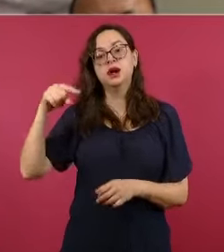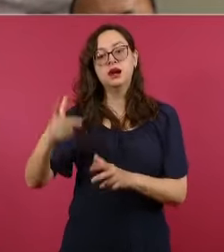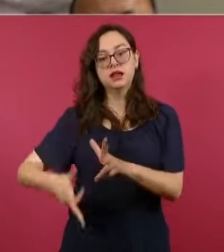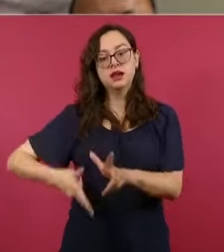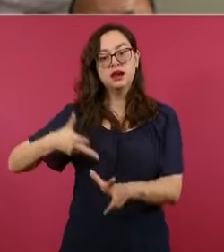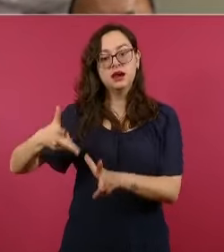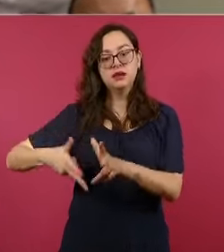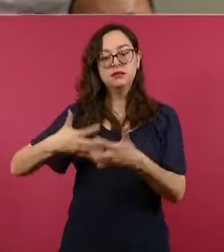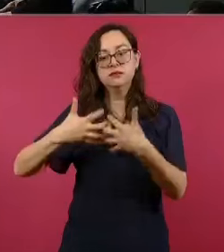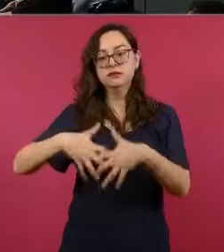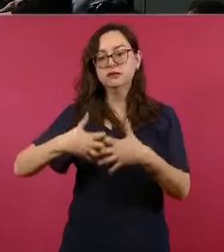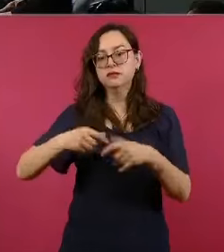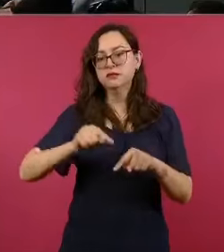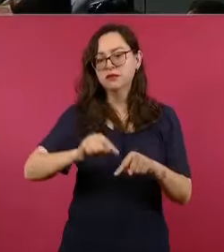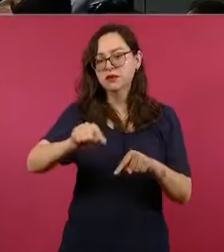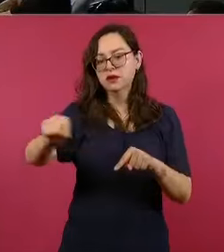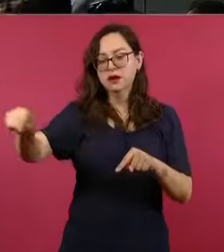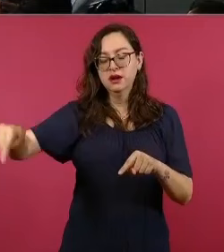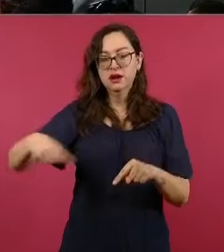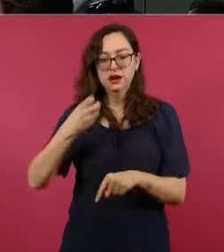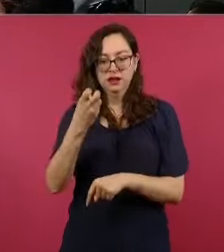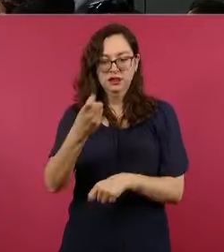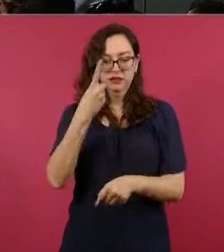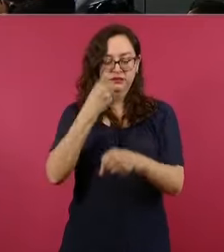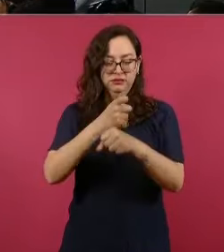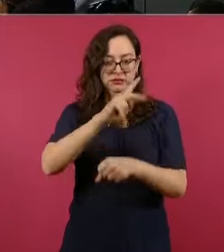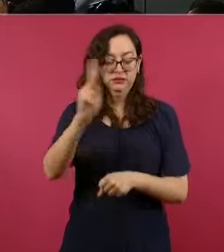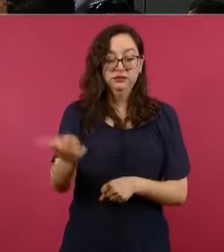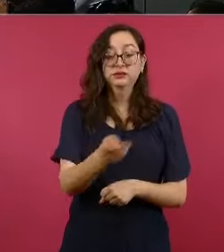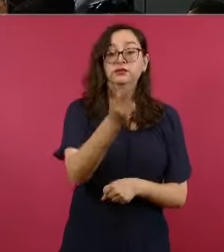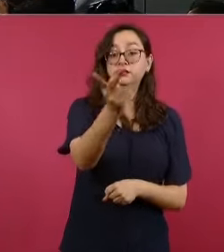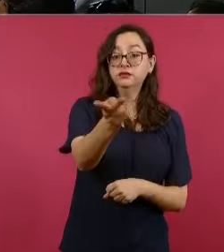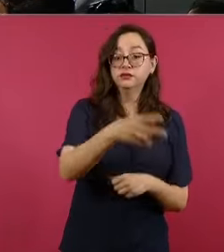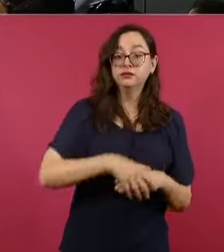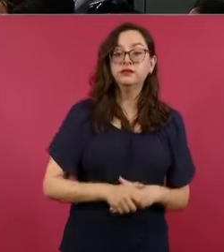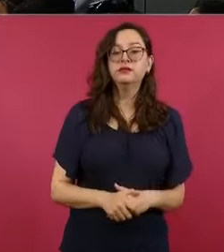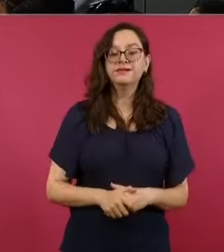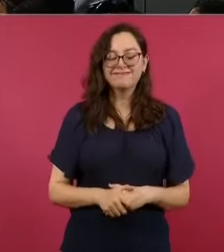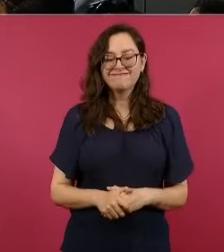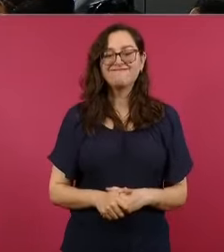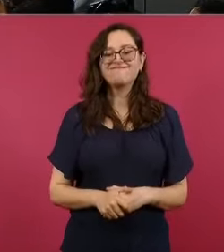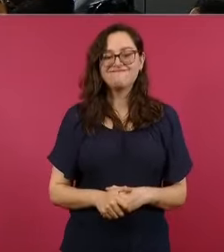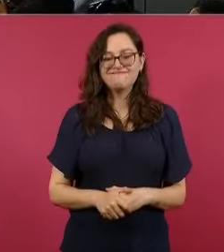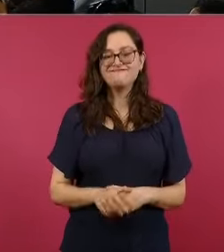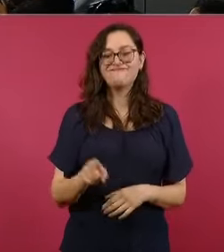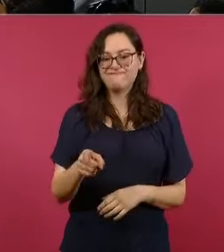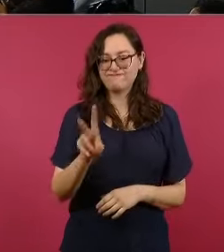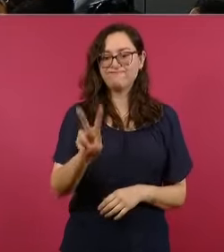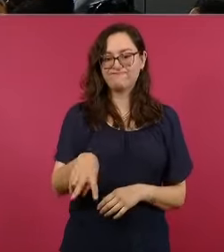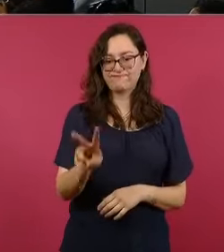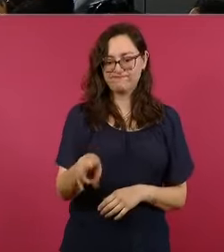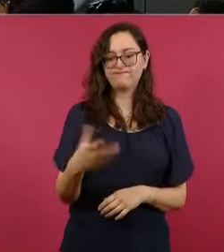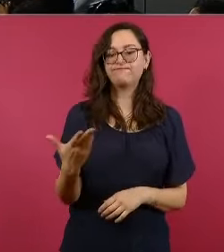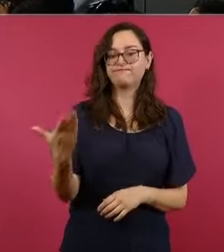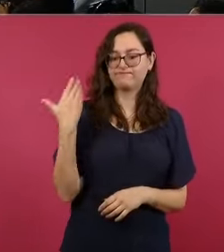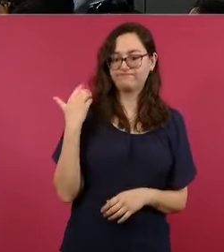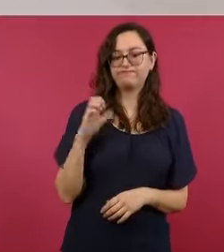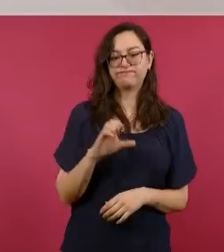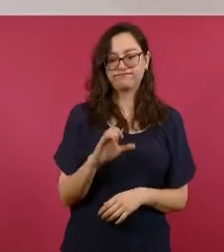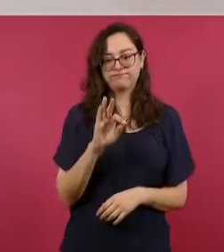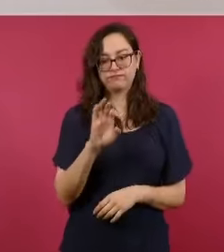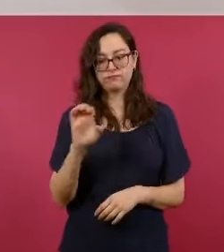ese sería mi primera pregunta en efecto faltó informar